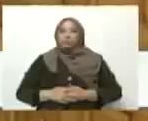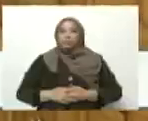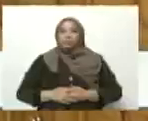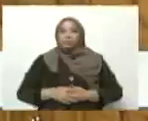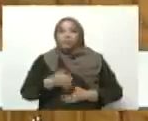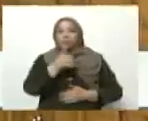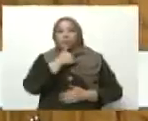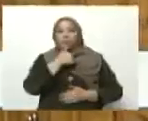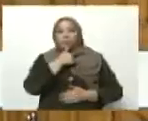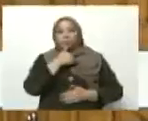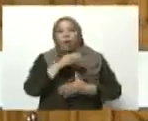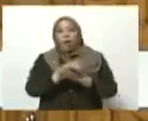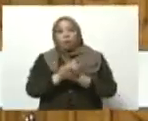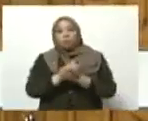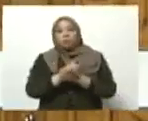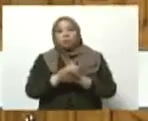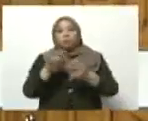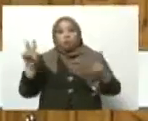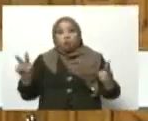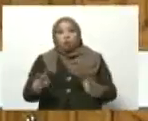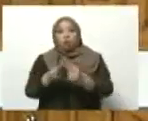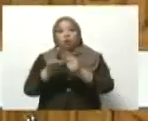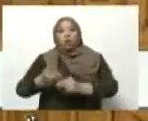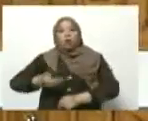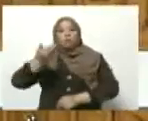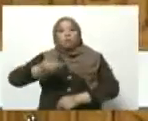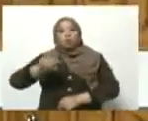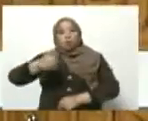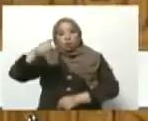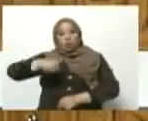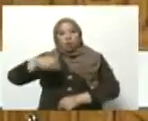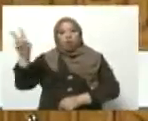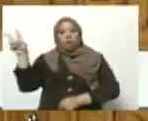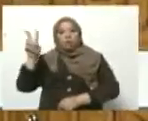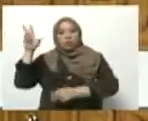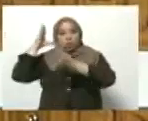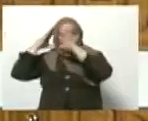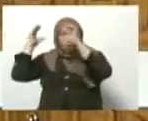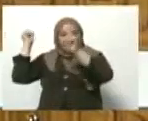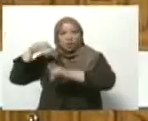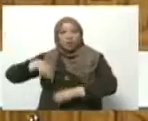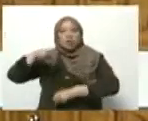quienes reciben a este importante diplomático venezolano. Escuchemos.